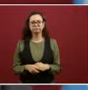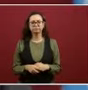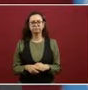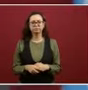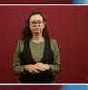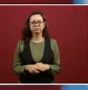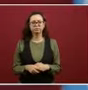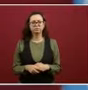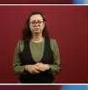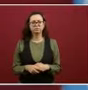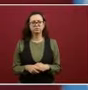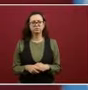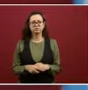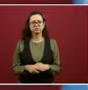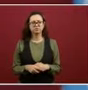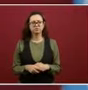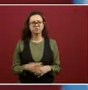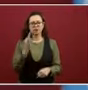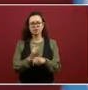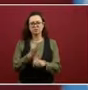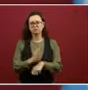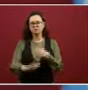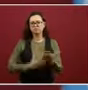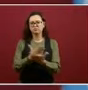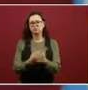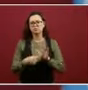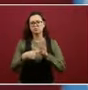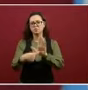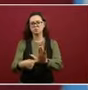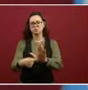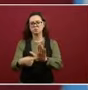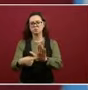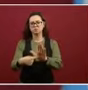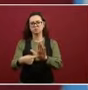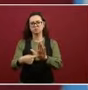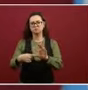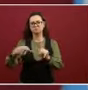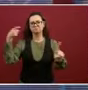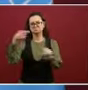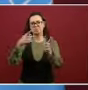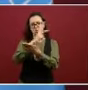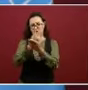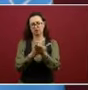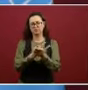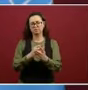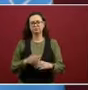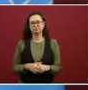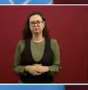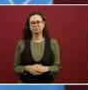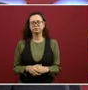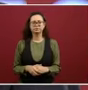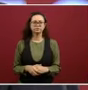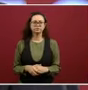presentar el día de hoy el programa con este propósito, pero